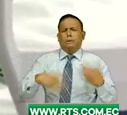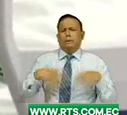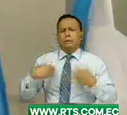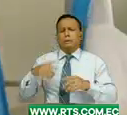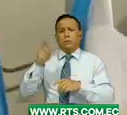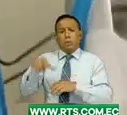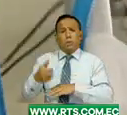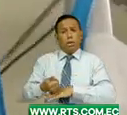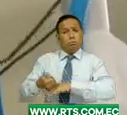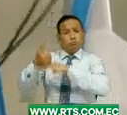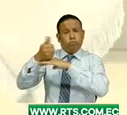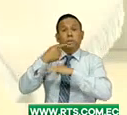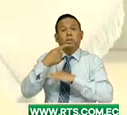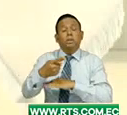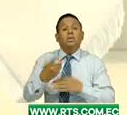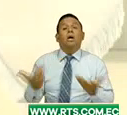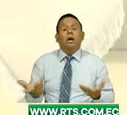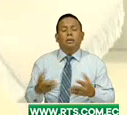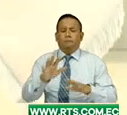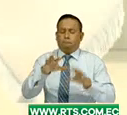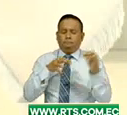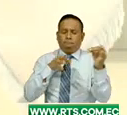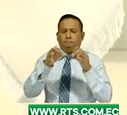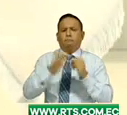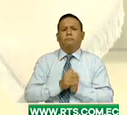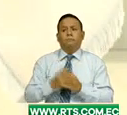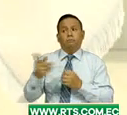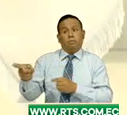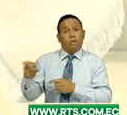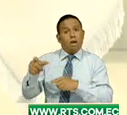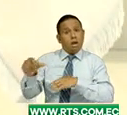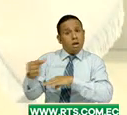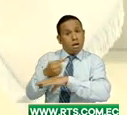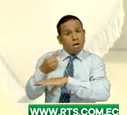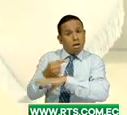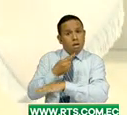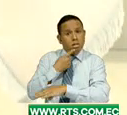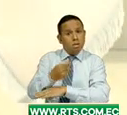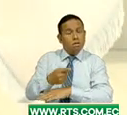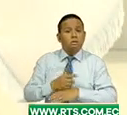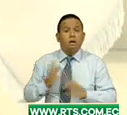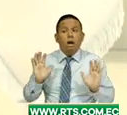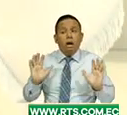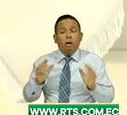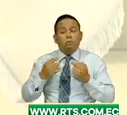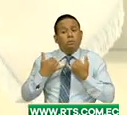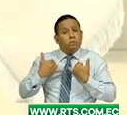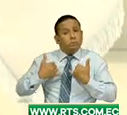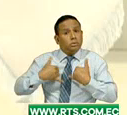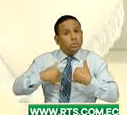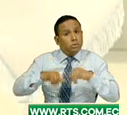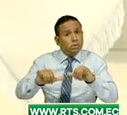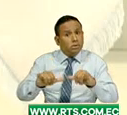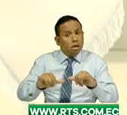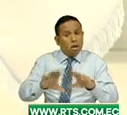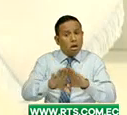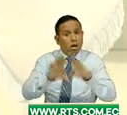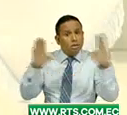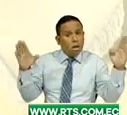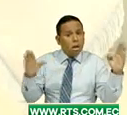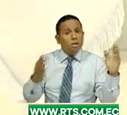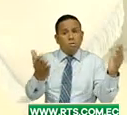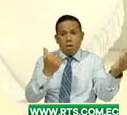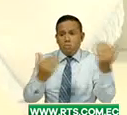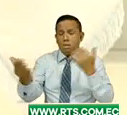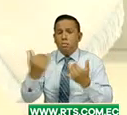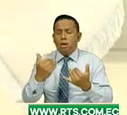se pronunció. La declaración por parte del gerente fue en función de que si continuamos con esta tendencia que veníamos teniendo